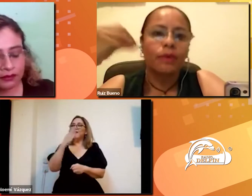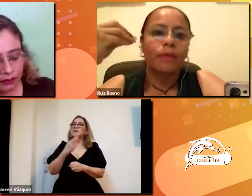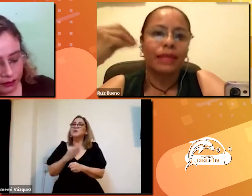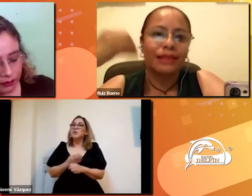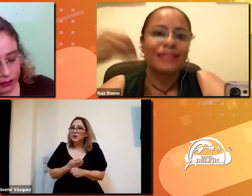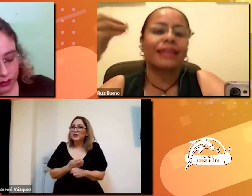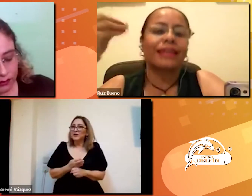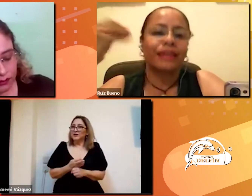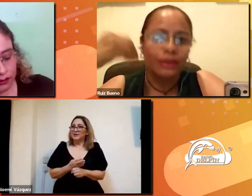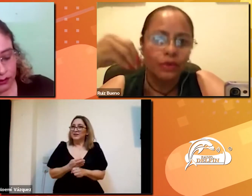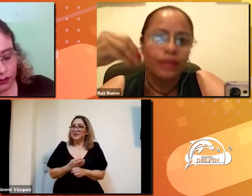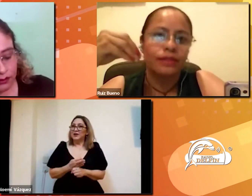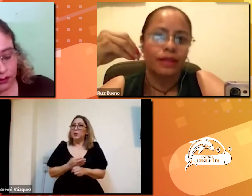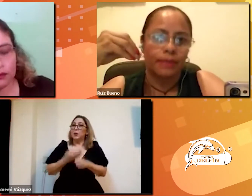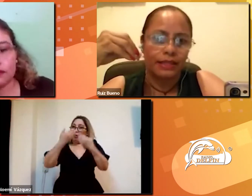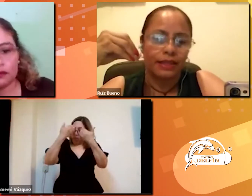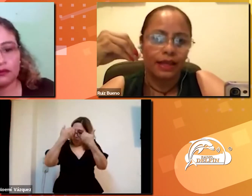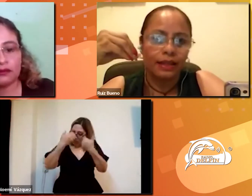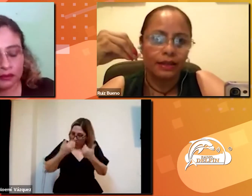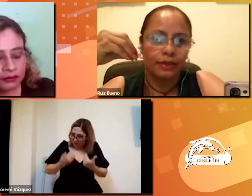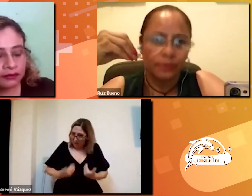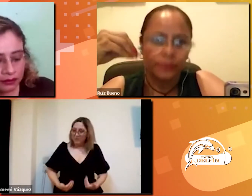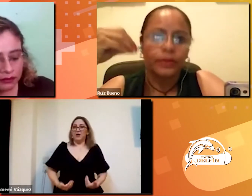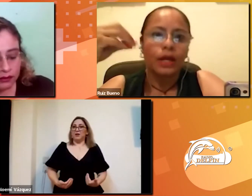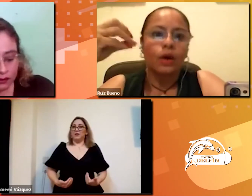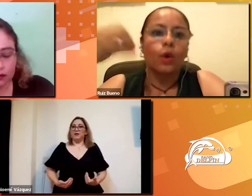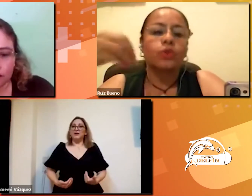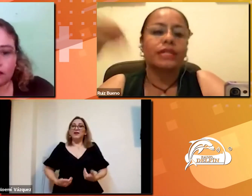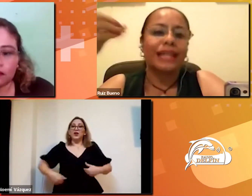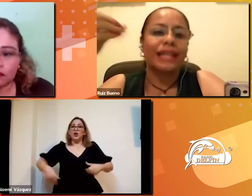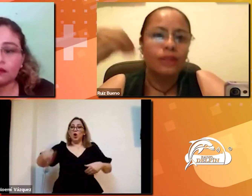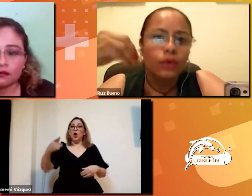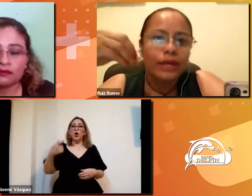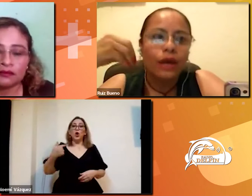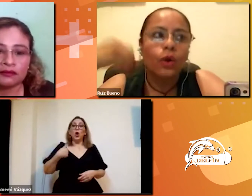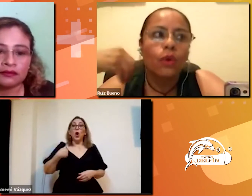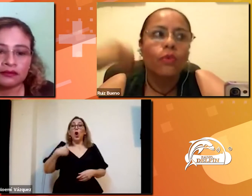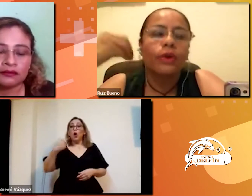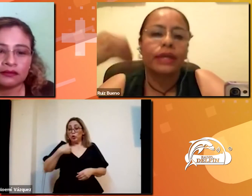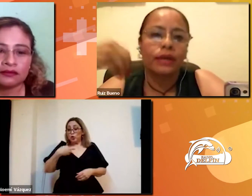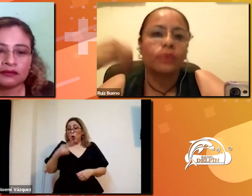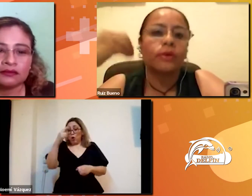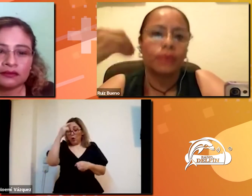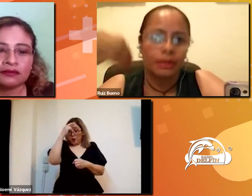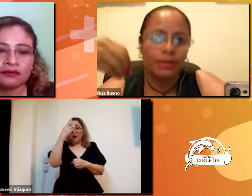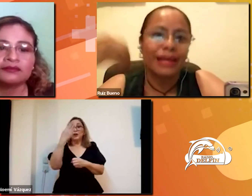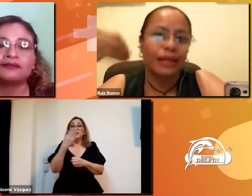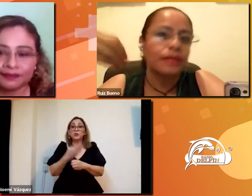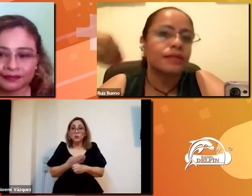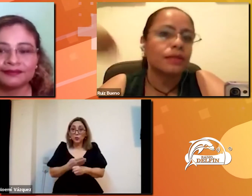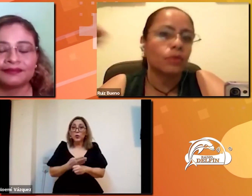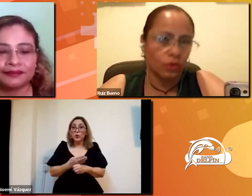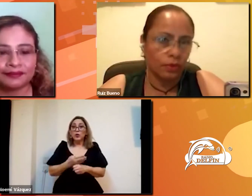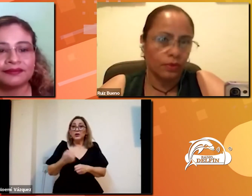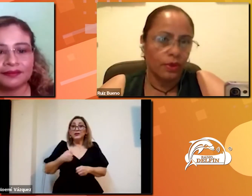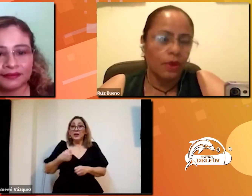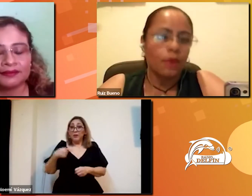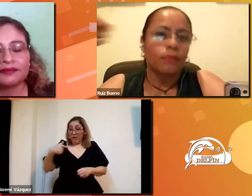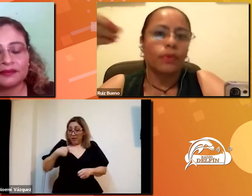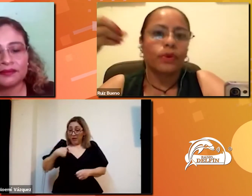construirme nuevamente si adquirí una discapacidad, ¿no? O si nací con ella, ¿cómo quiero vivirme en este